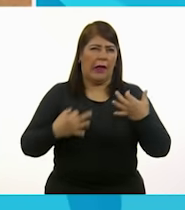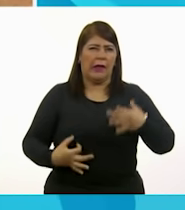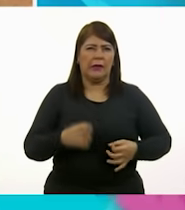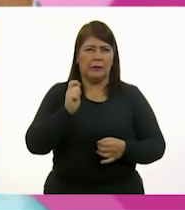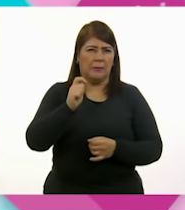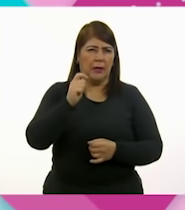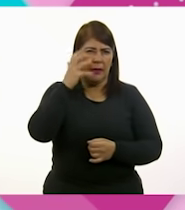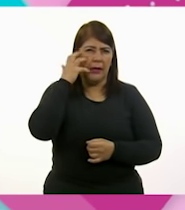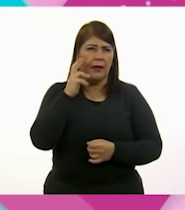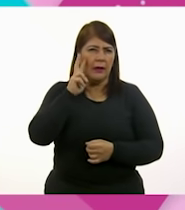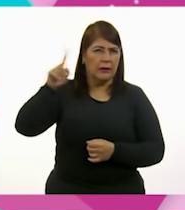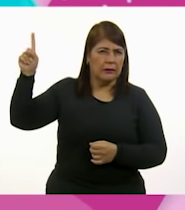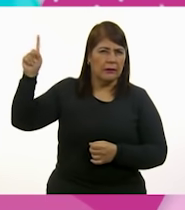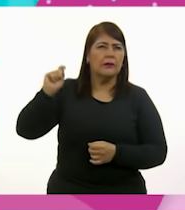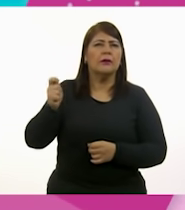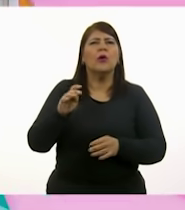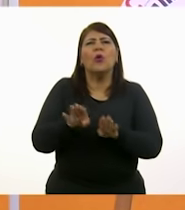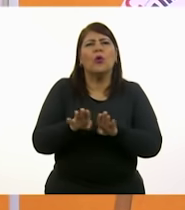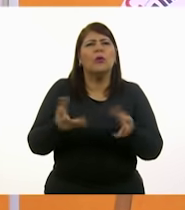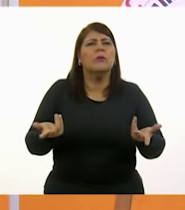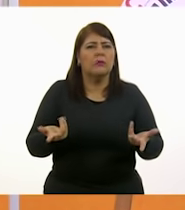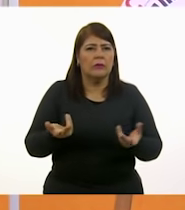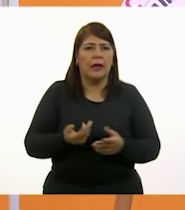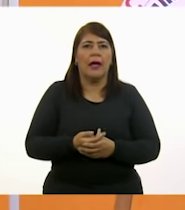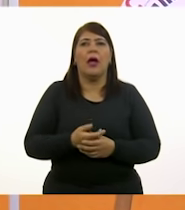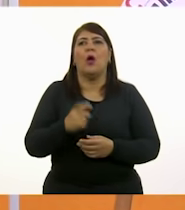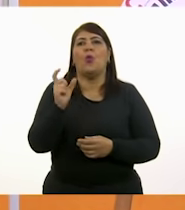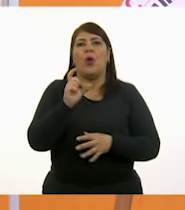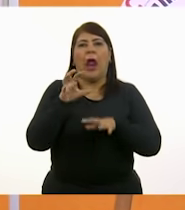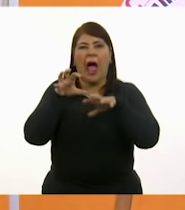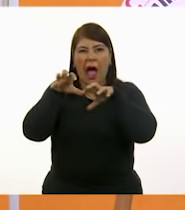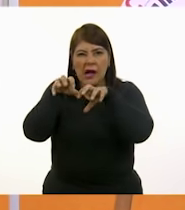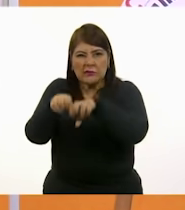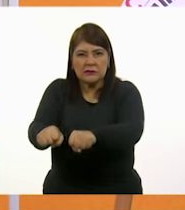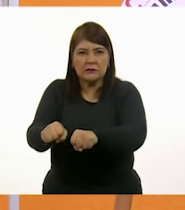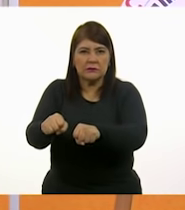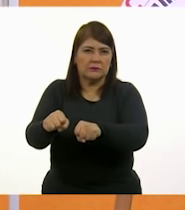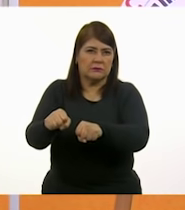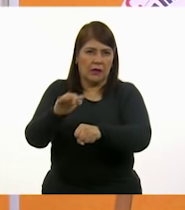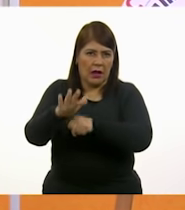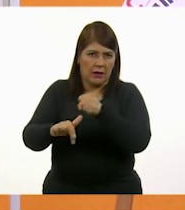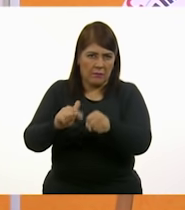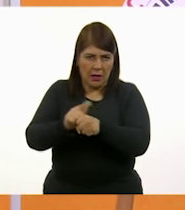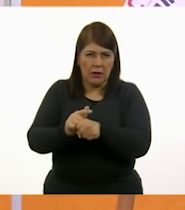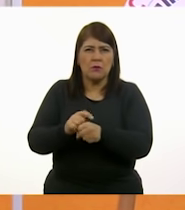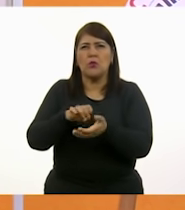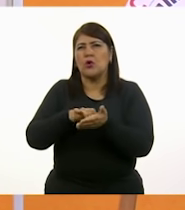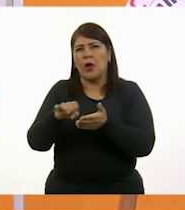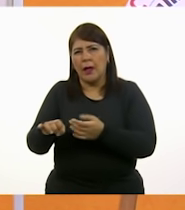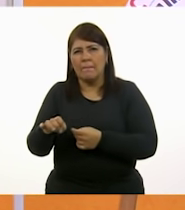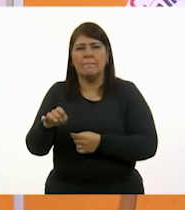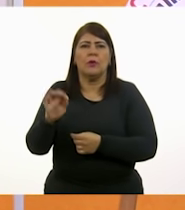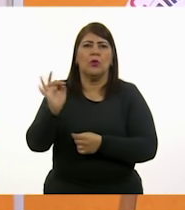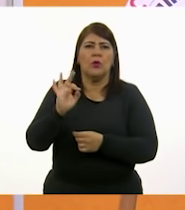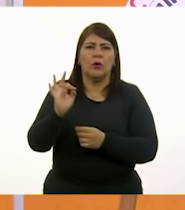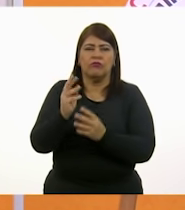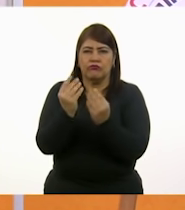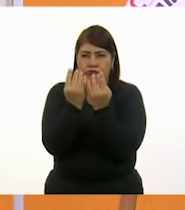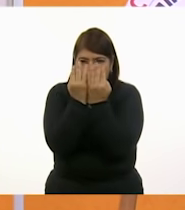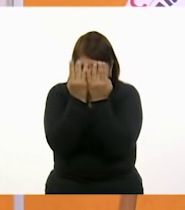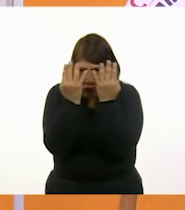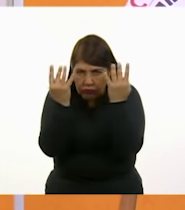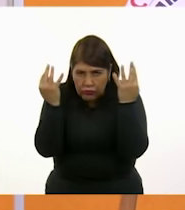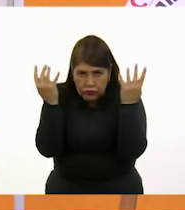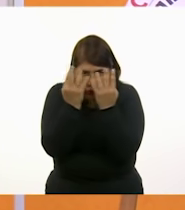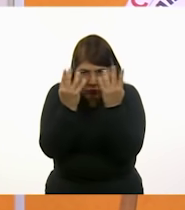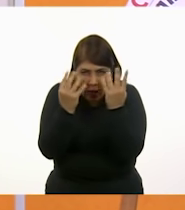El leopardo consigue su alimento cuando caza Muy bien Por ejemplo, en las selvas o en la estepa africana Se esconde y